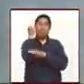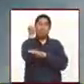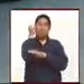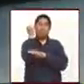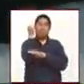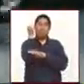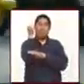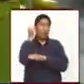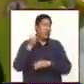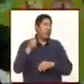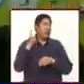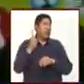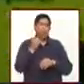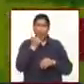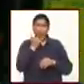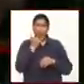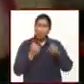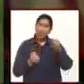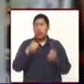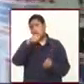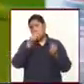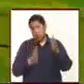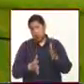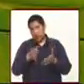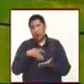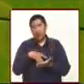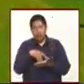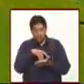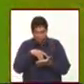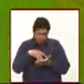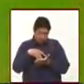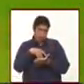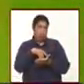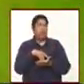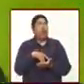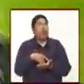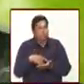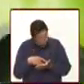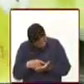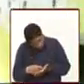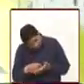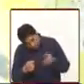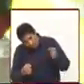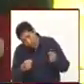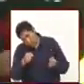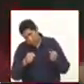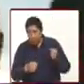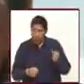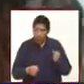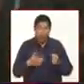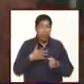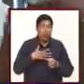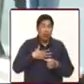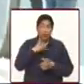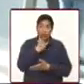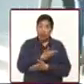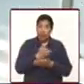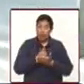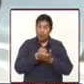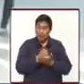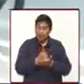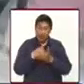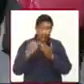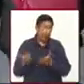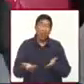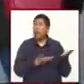Ha sido un accidente del chofer, parece que estaba delicado de salud de él, a lo que veo, ¿no? A lo que le han bajado. Mis hijas han colaborado y